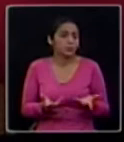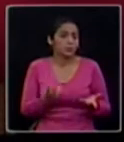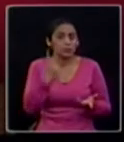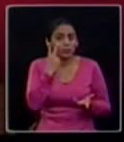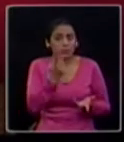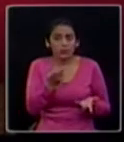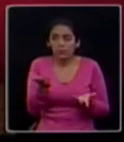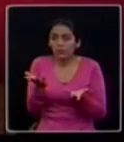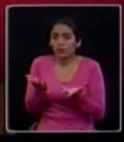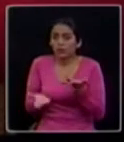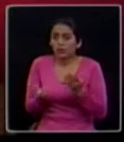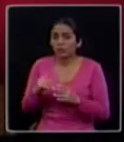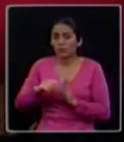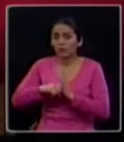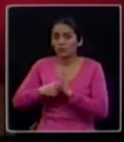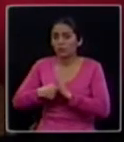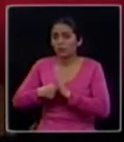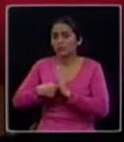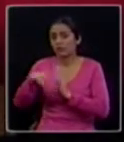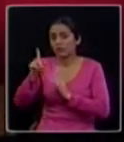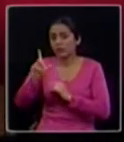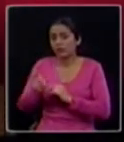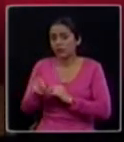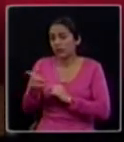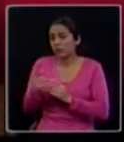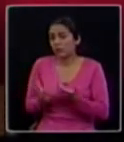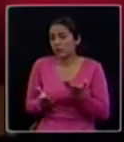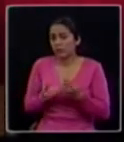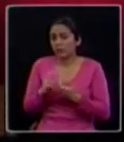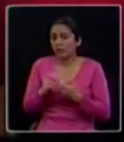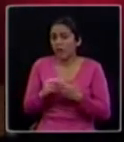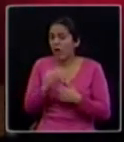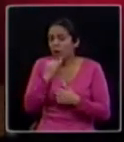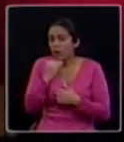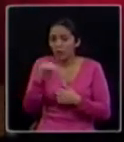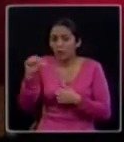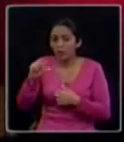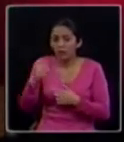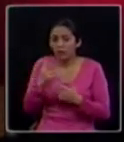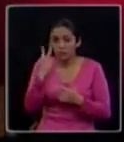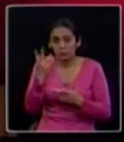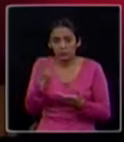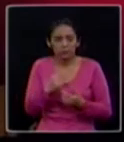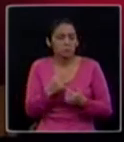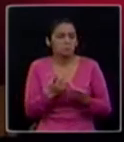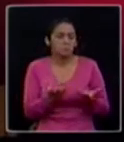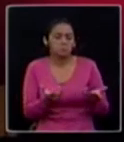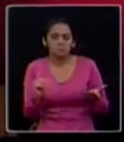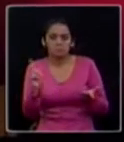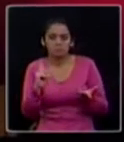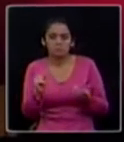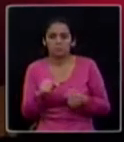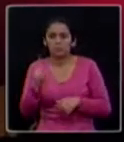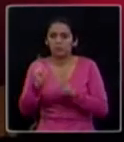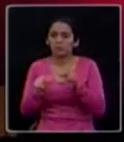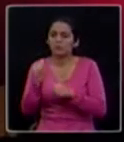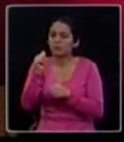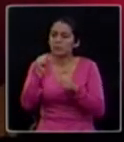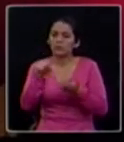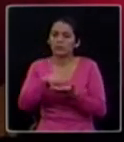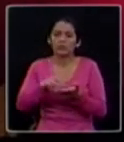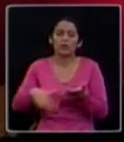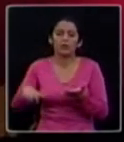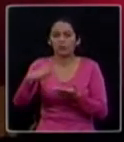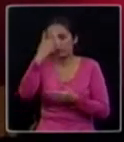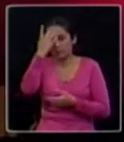El concurso, como lo menciono, es en atención a etapas y a cumplimientos, lo desarrolla la ciudadanía en su totalidad, estimado Javier. Uh-huh. Ahora,